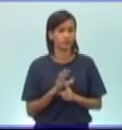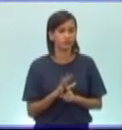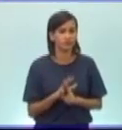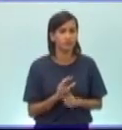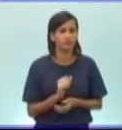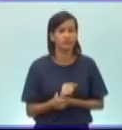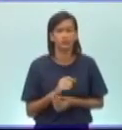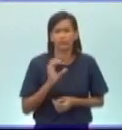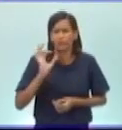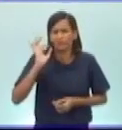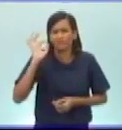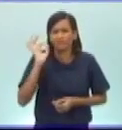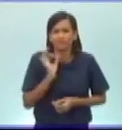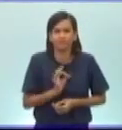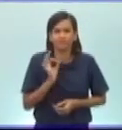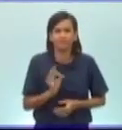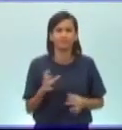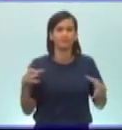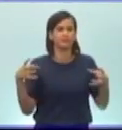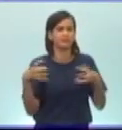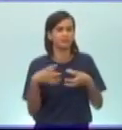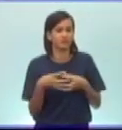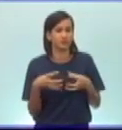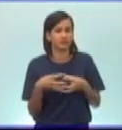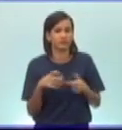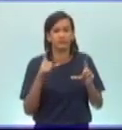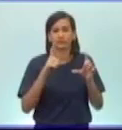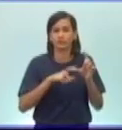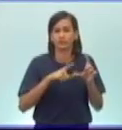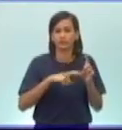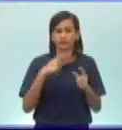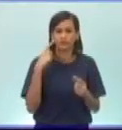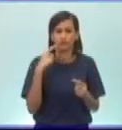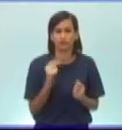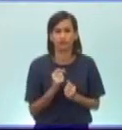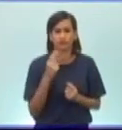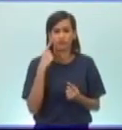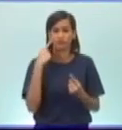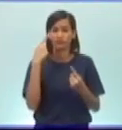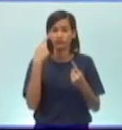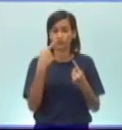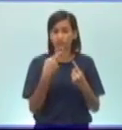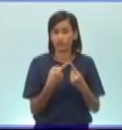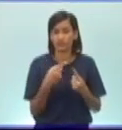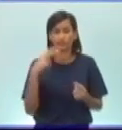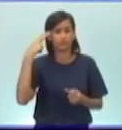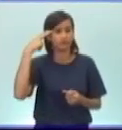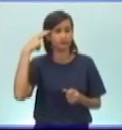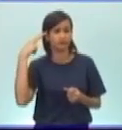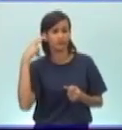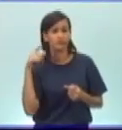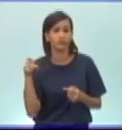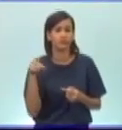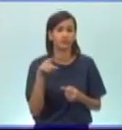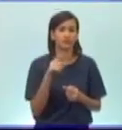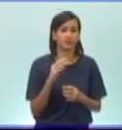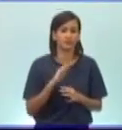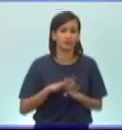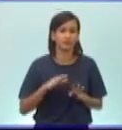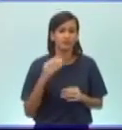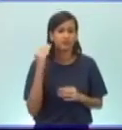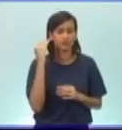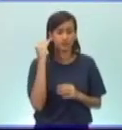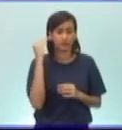que, como siempre, hay un grupo de contenidos, un grupo de objetivos, un grupo de habilidades que hay que tener formadas o desarrolladas para